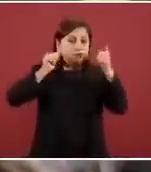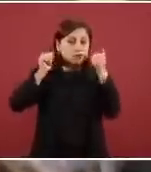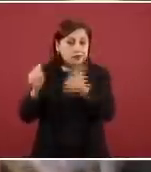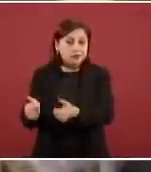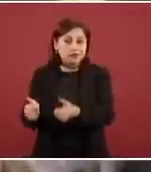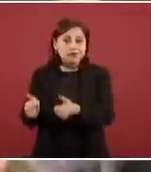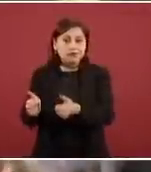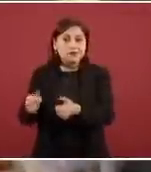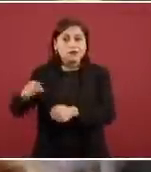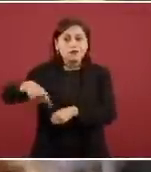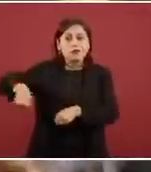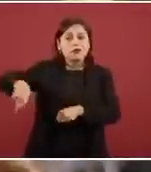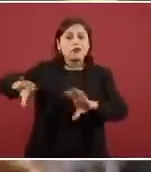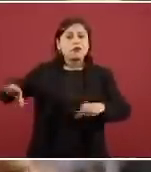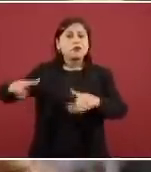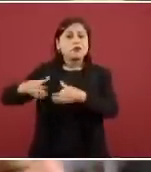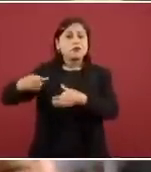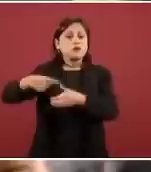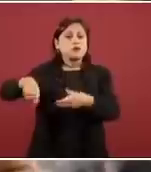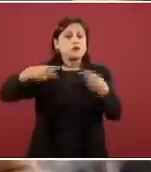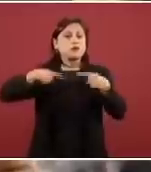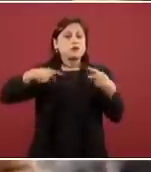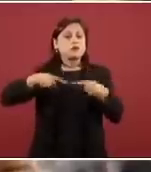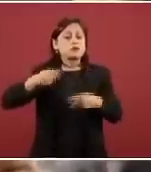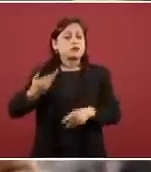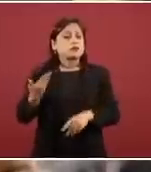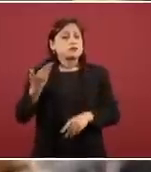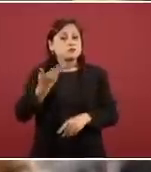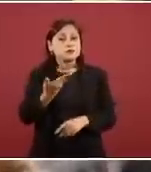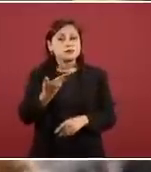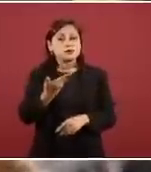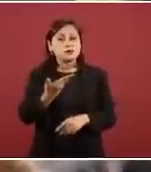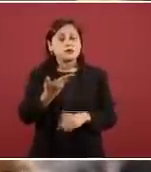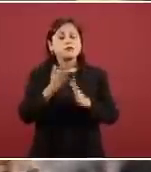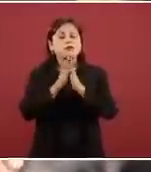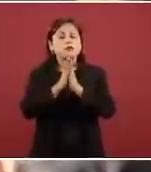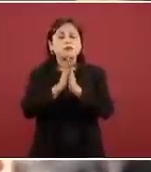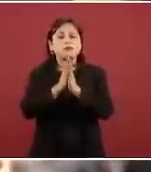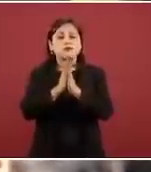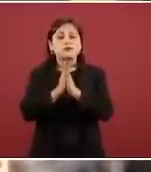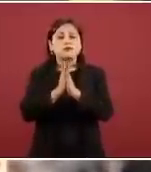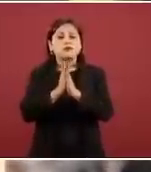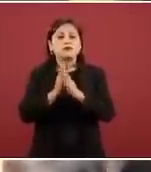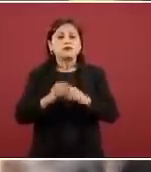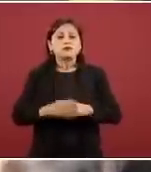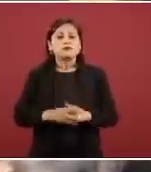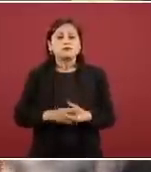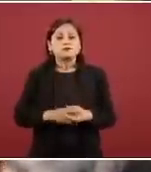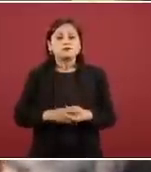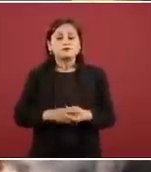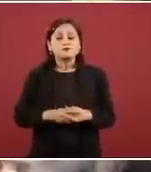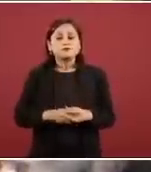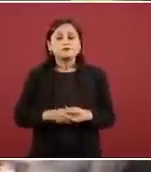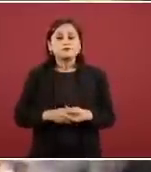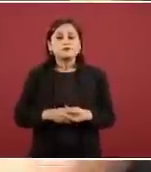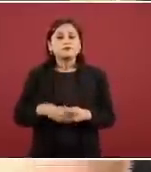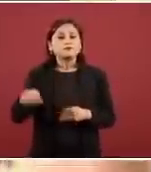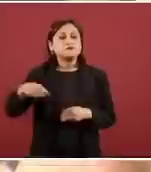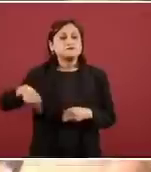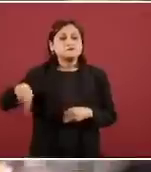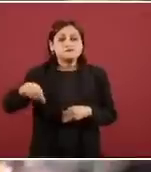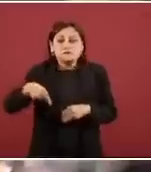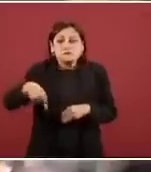ellos ahorita en las comunidades es que les puedan garantizar que puedan hacer su